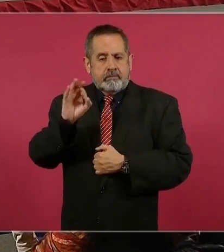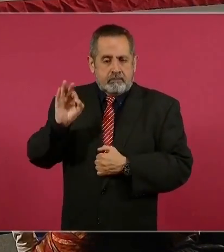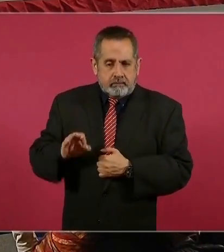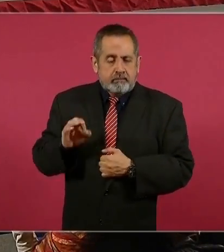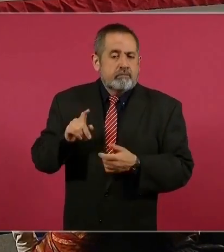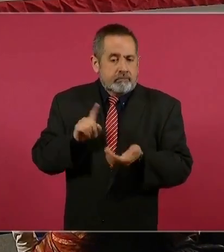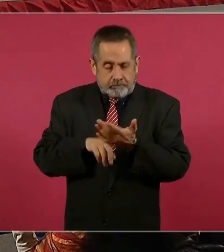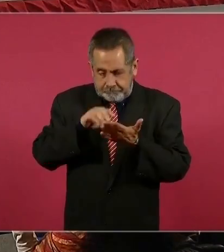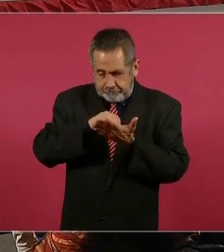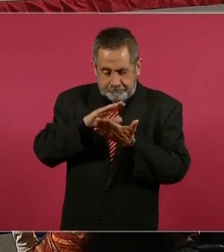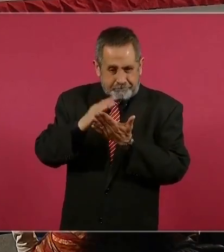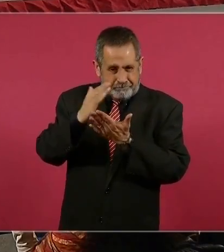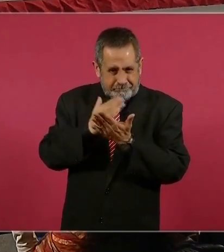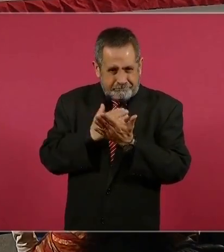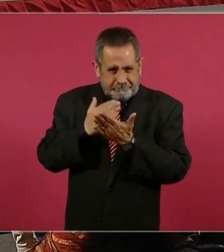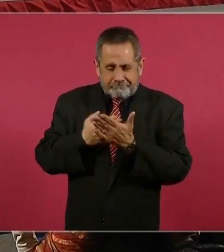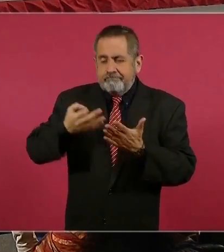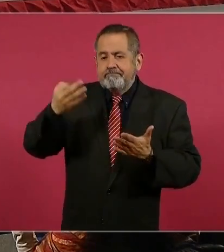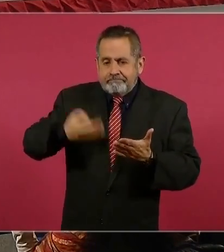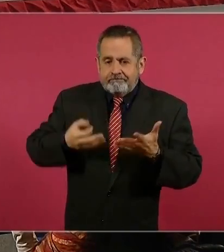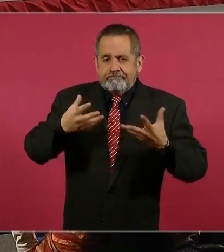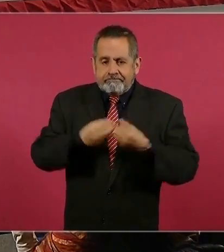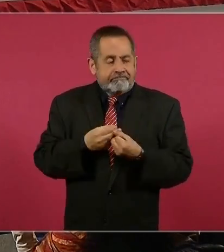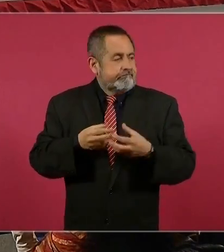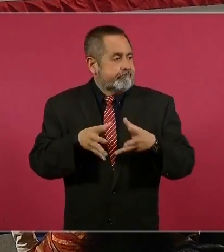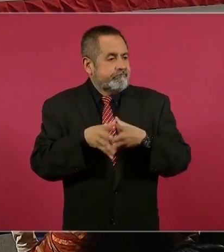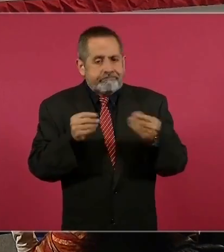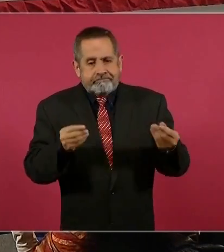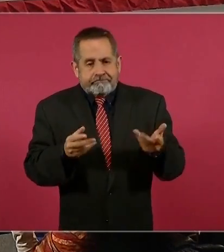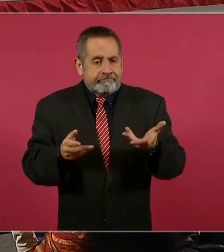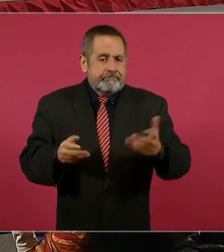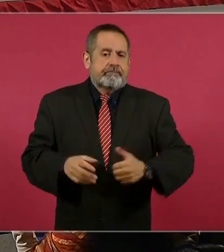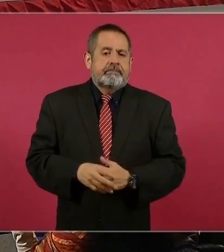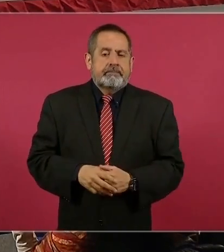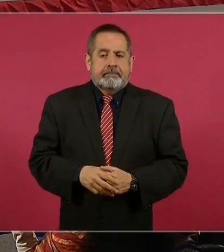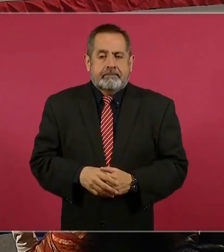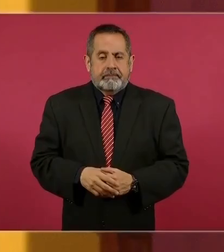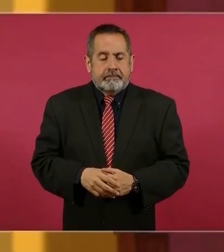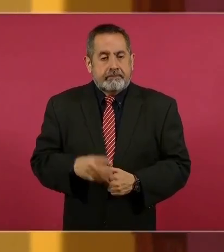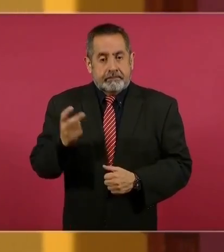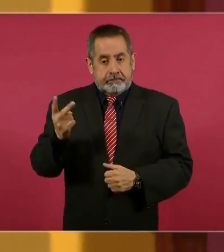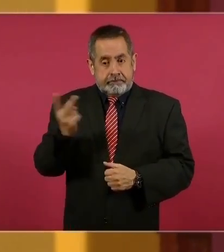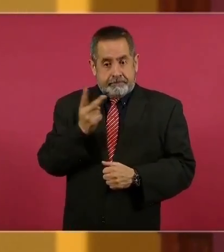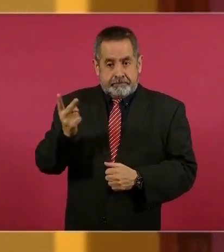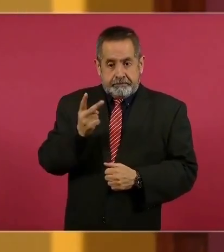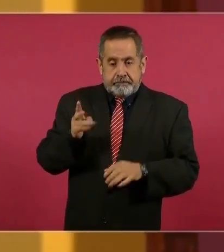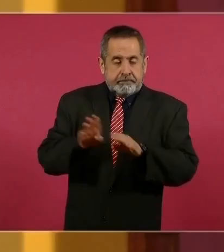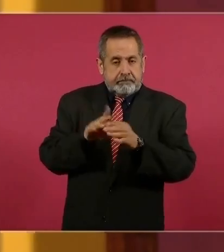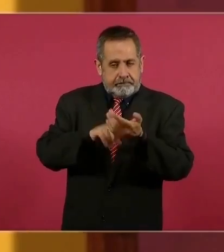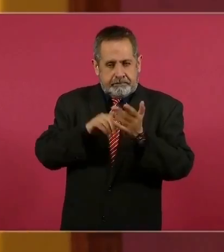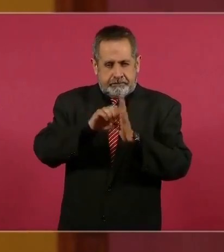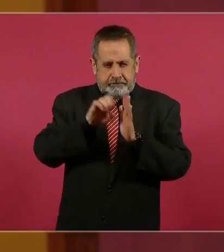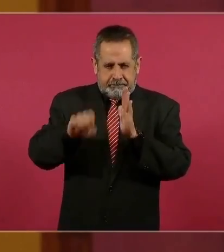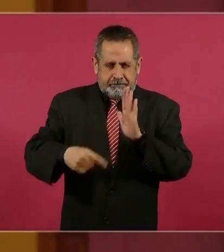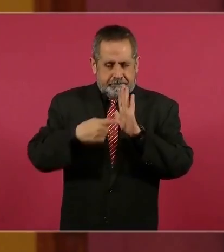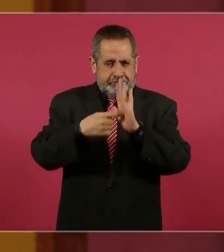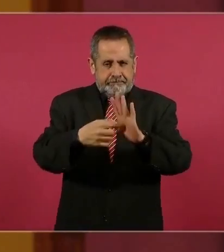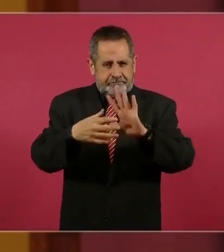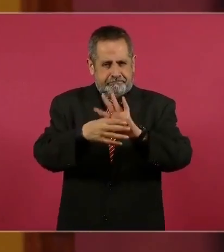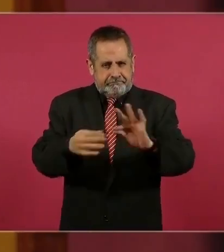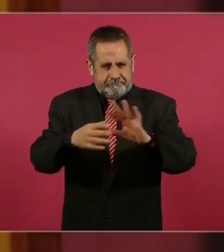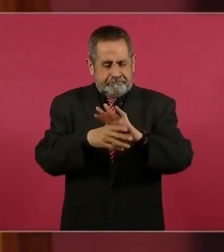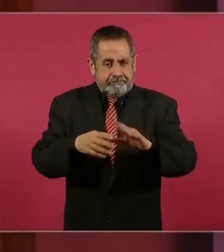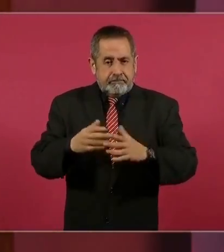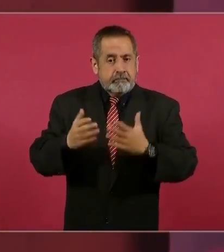que son registros confirmados como desaparecidos. Respecto a estos dos, algunos ejemplos. Los registros